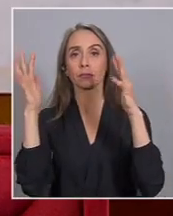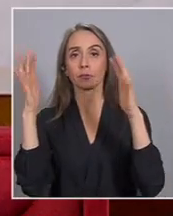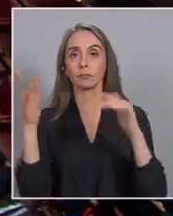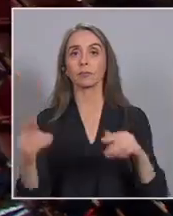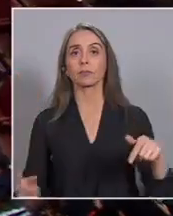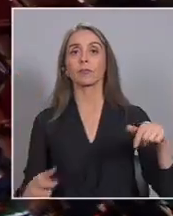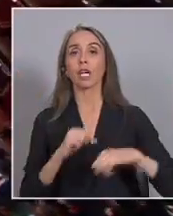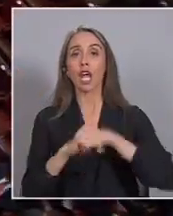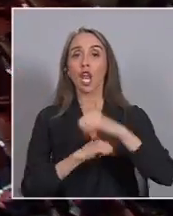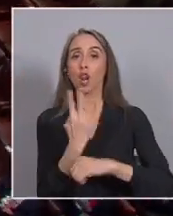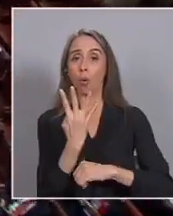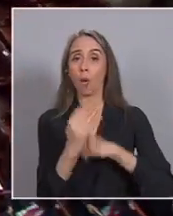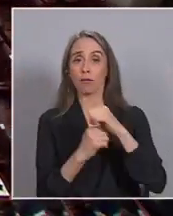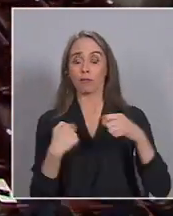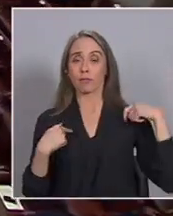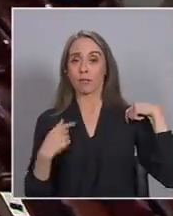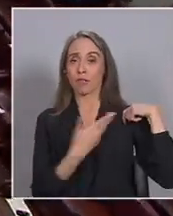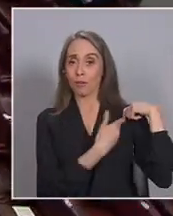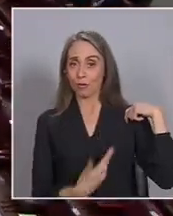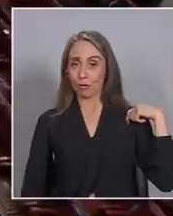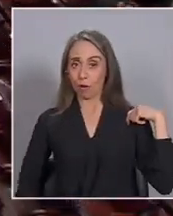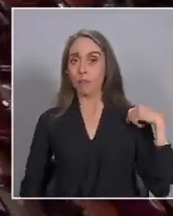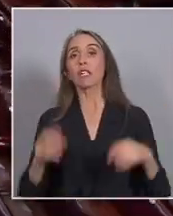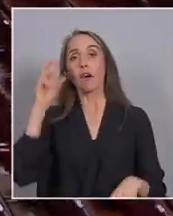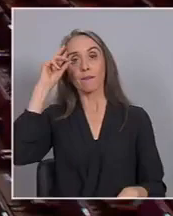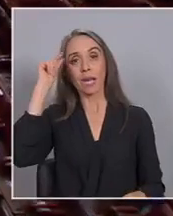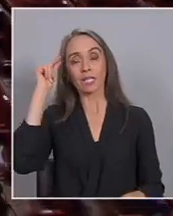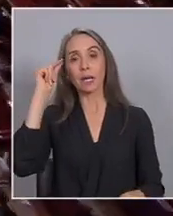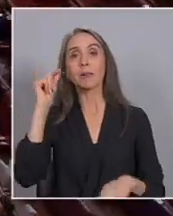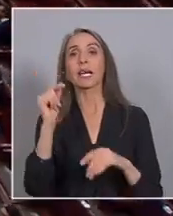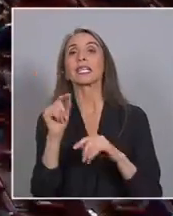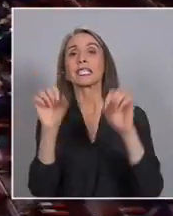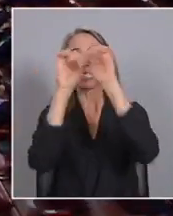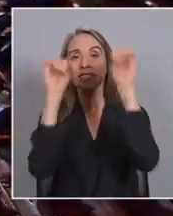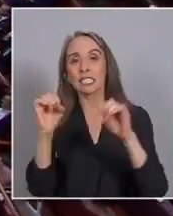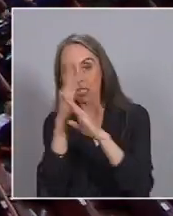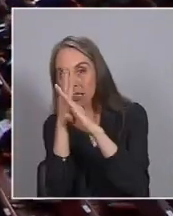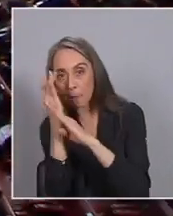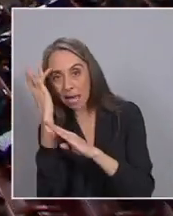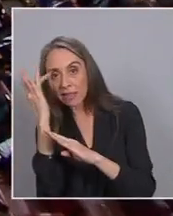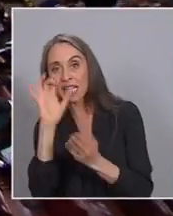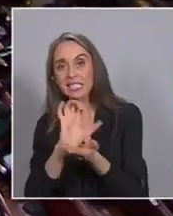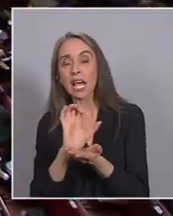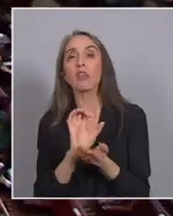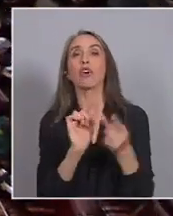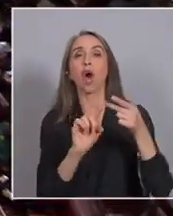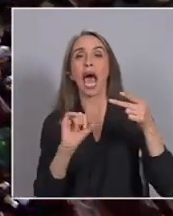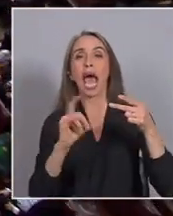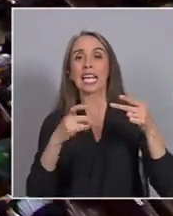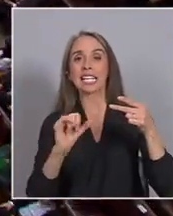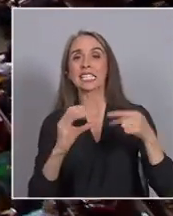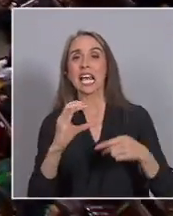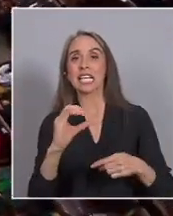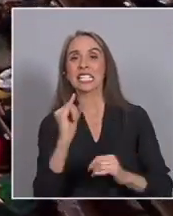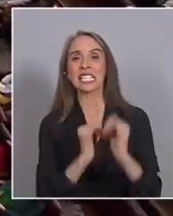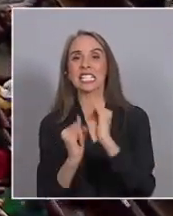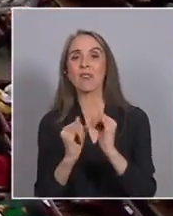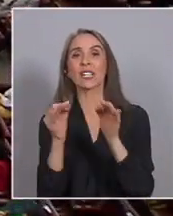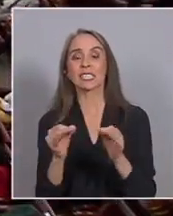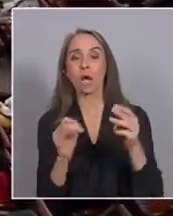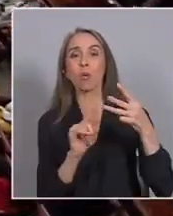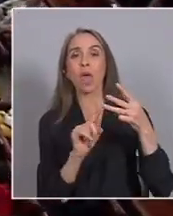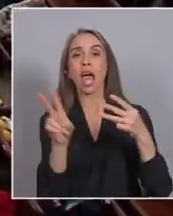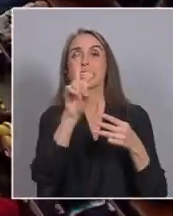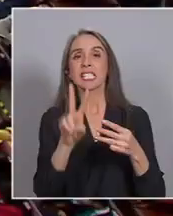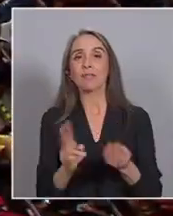nuestro mandato, también crearemos el Sistema de Inteligencia del Estado, la Agencia de Ciberseguridad y el Servicio de Atención a